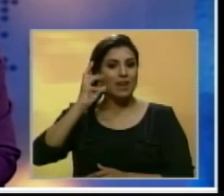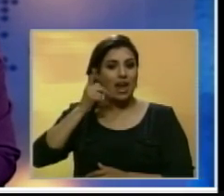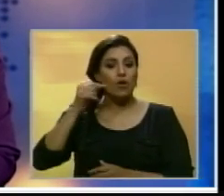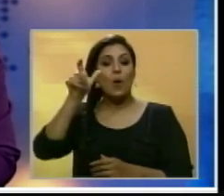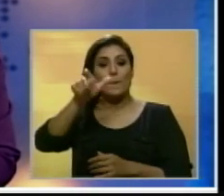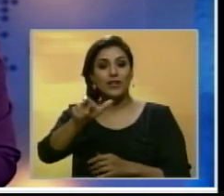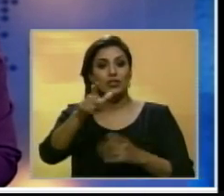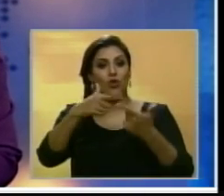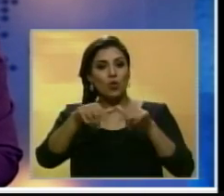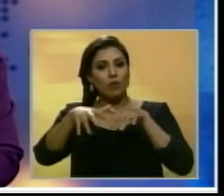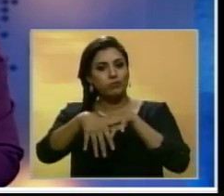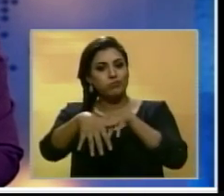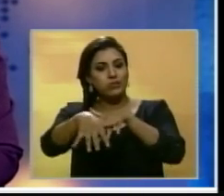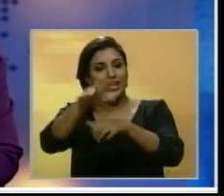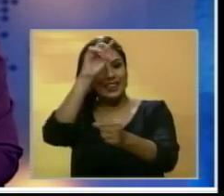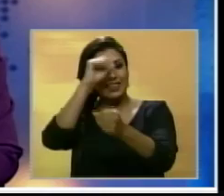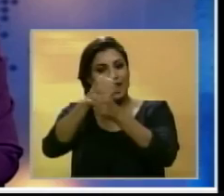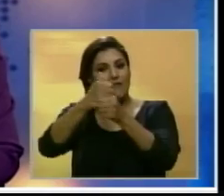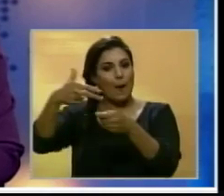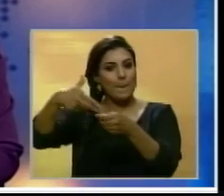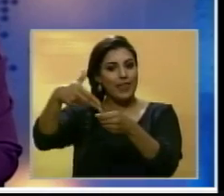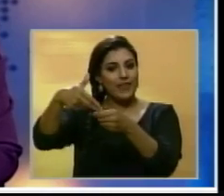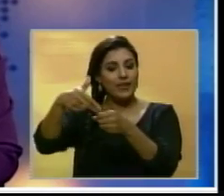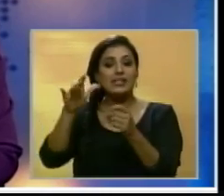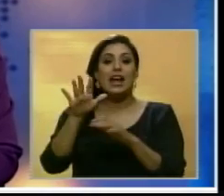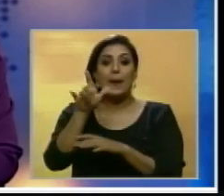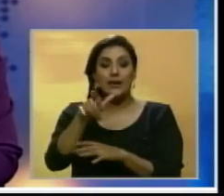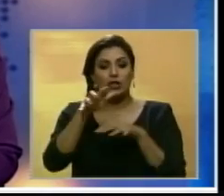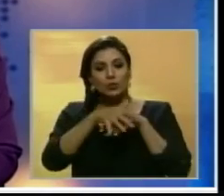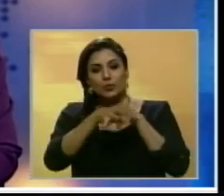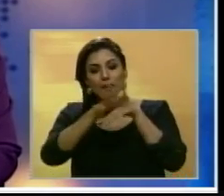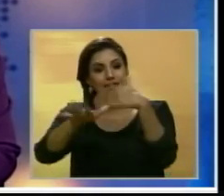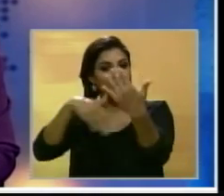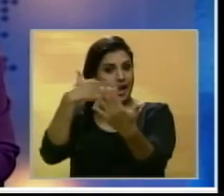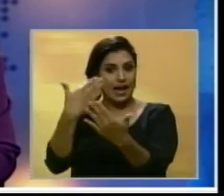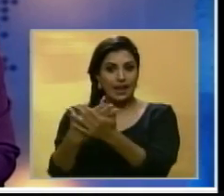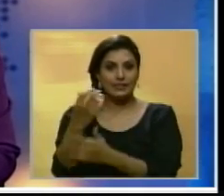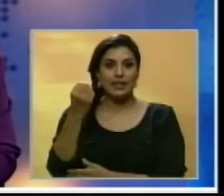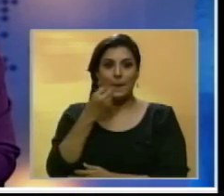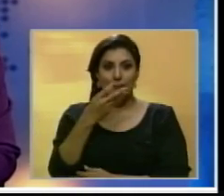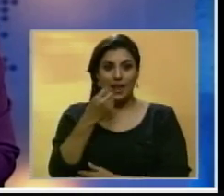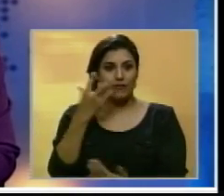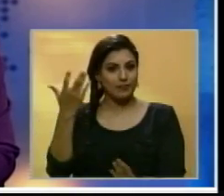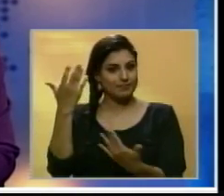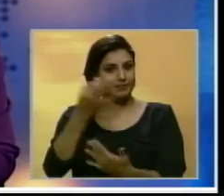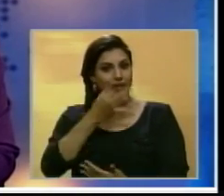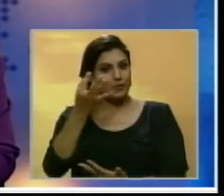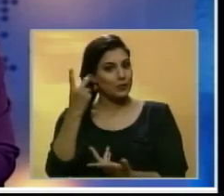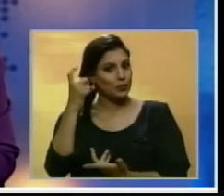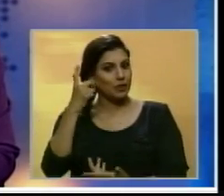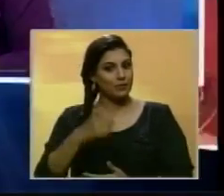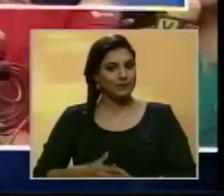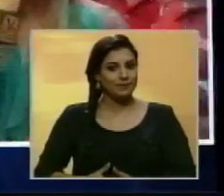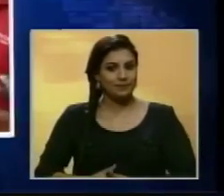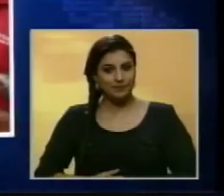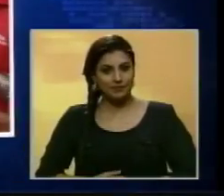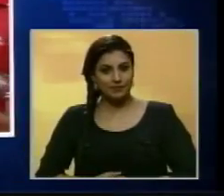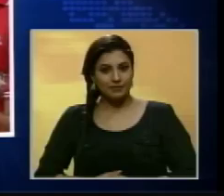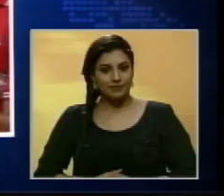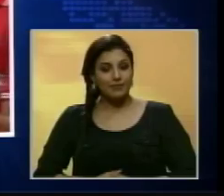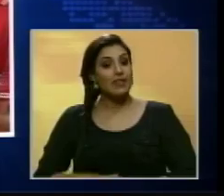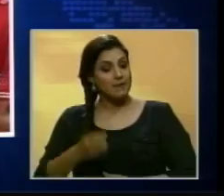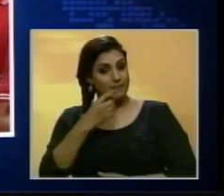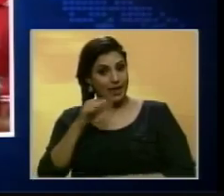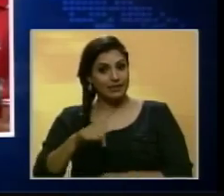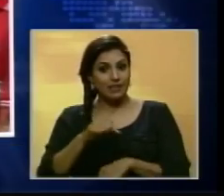Ella se encuentra en la movilización de trabajadores petroleros que están marchando hacia el Palacio de Miraflores. Adelante, Milagro, te escuchamos. Bien,